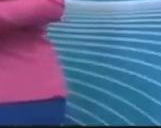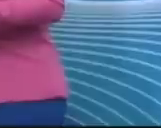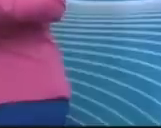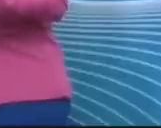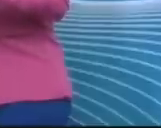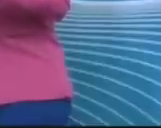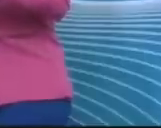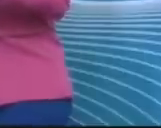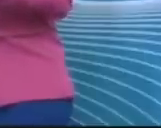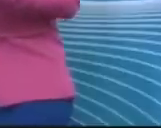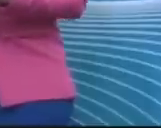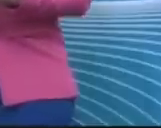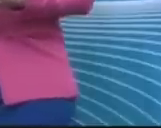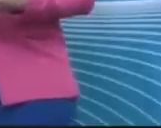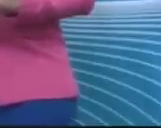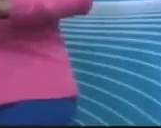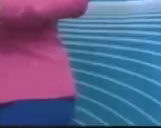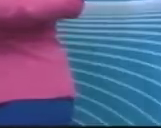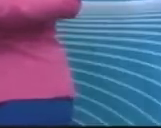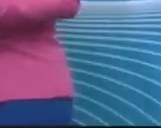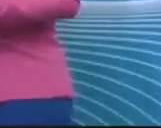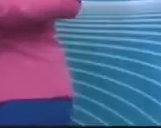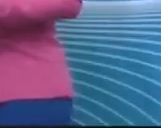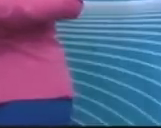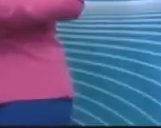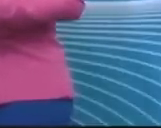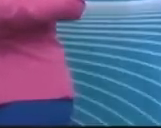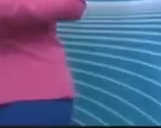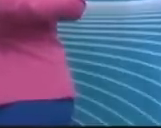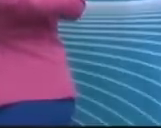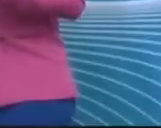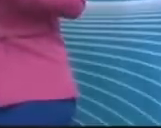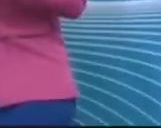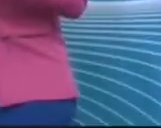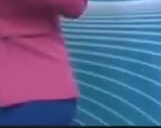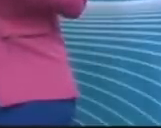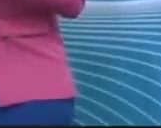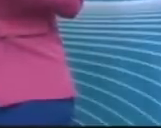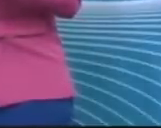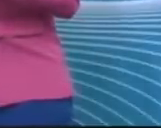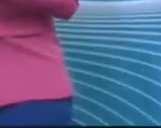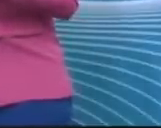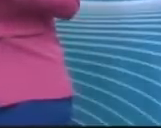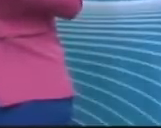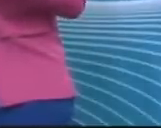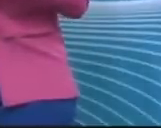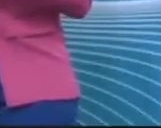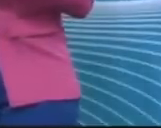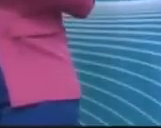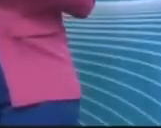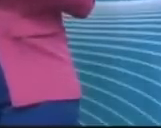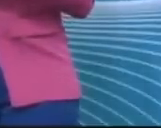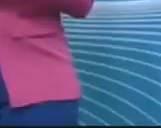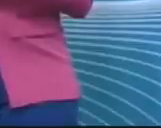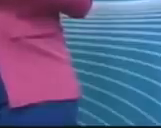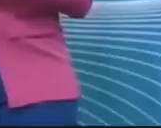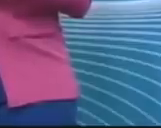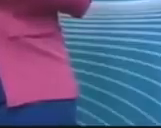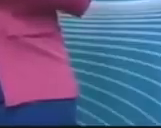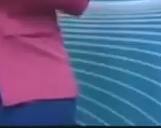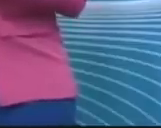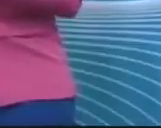ensayos para el desfile del 5 de julio. Vamos de inmediato a verlo a través de la cuenta de BTV Canal 8 y mostramos el